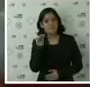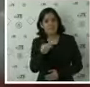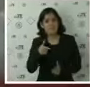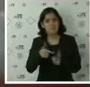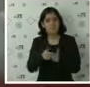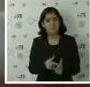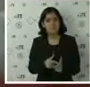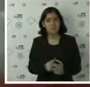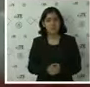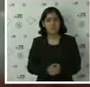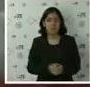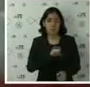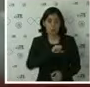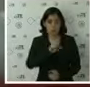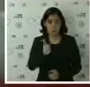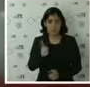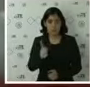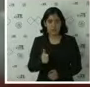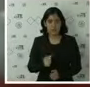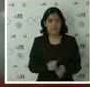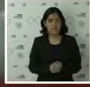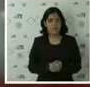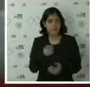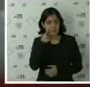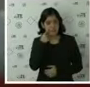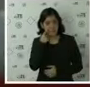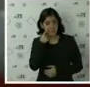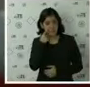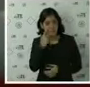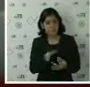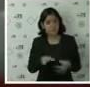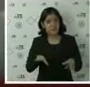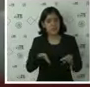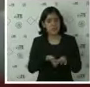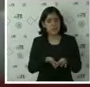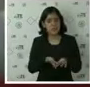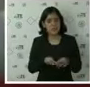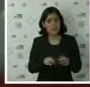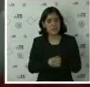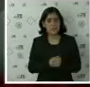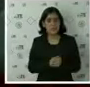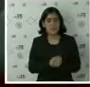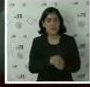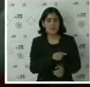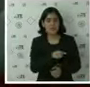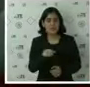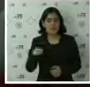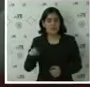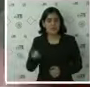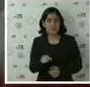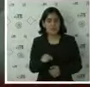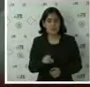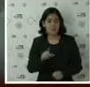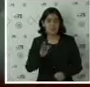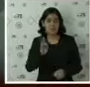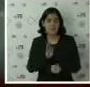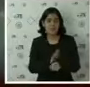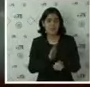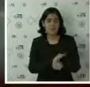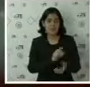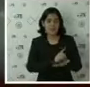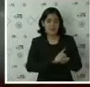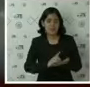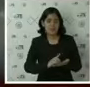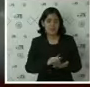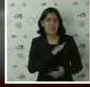sus privilegios, escuchen muy bien, en la defensa de derechos de quien no tiene sus privilegios. Me explico,